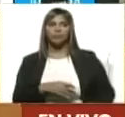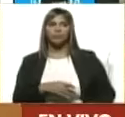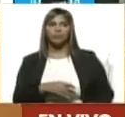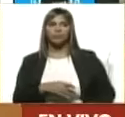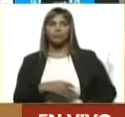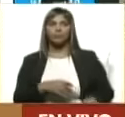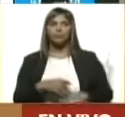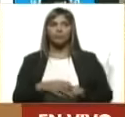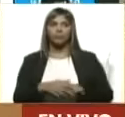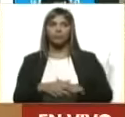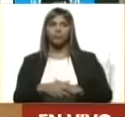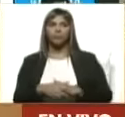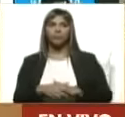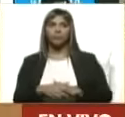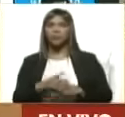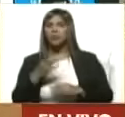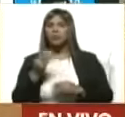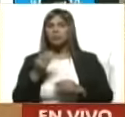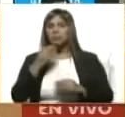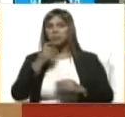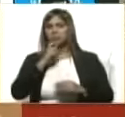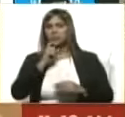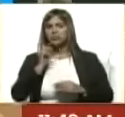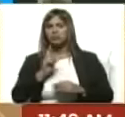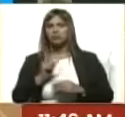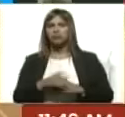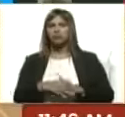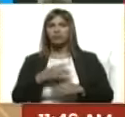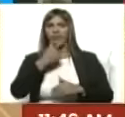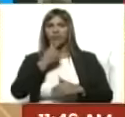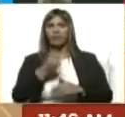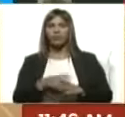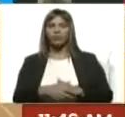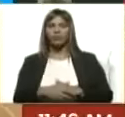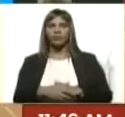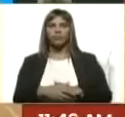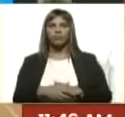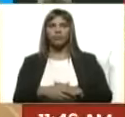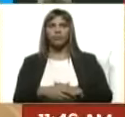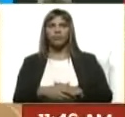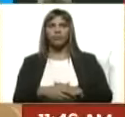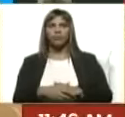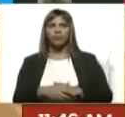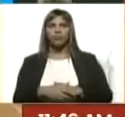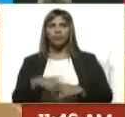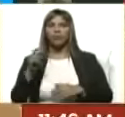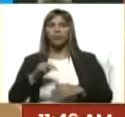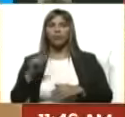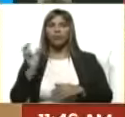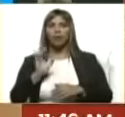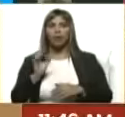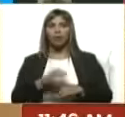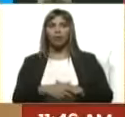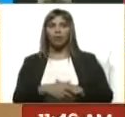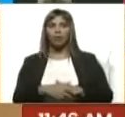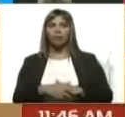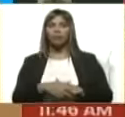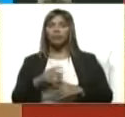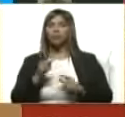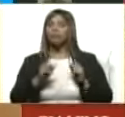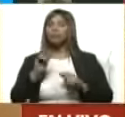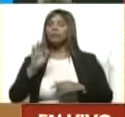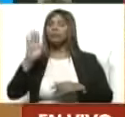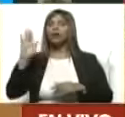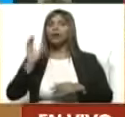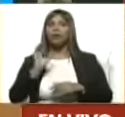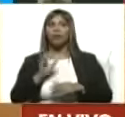pues. No hay que enredarse mucho. Fíjense. En Caracas, están los de Caracas por ahí, levanten la